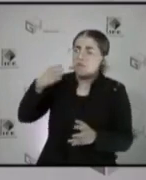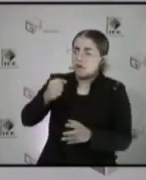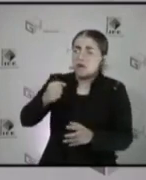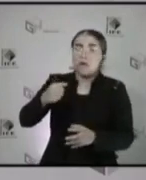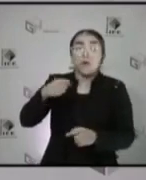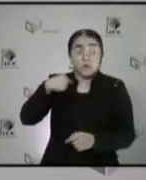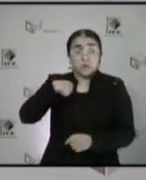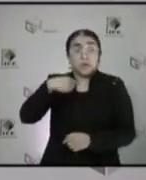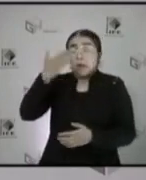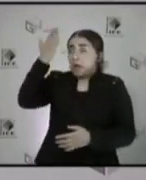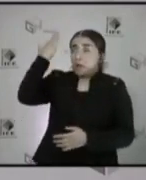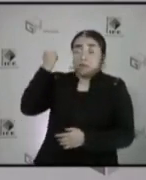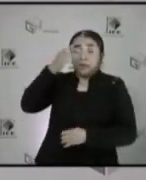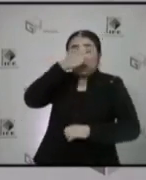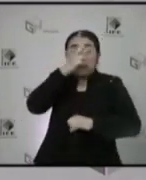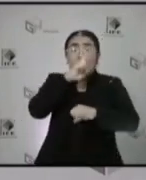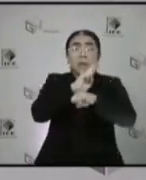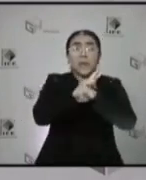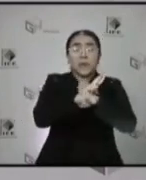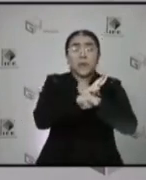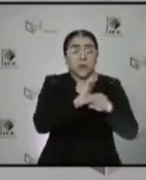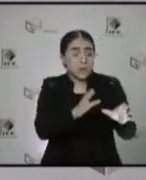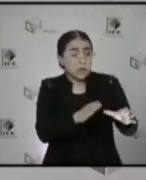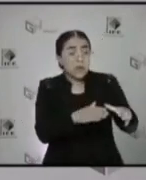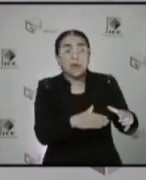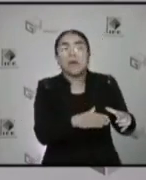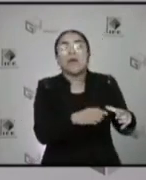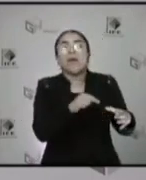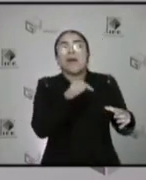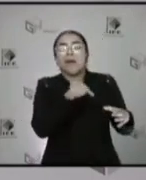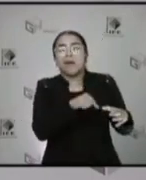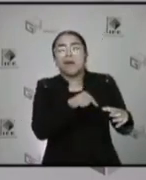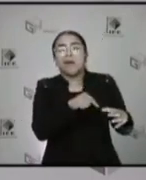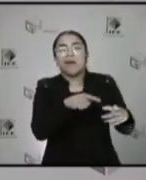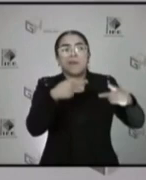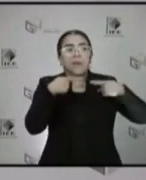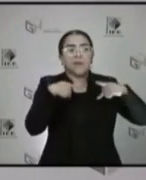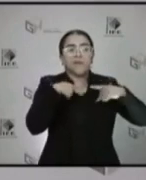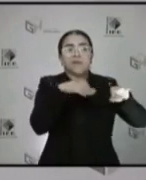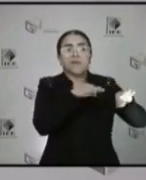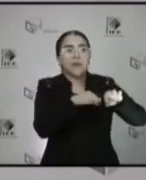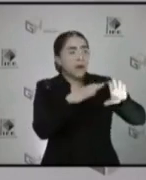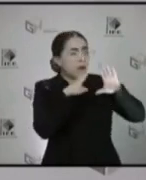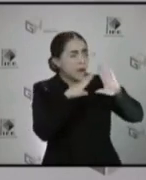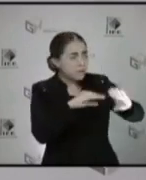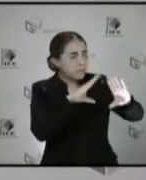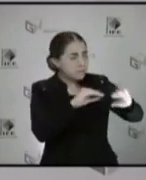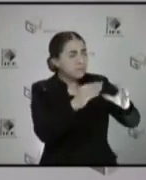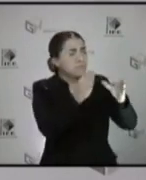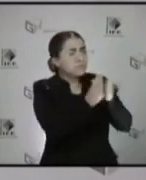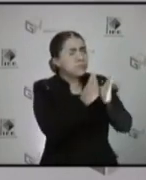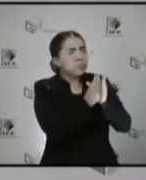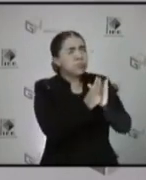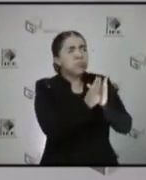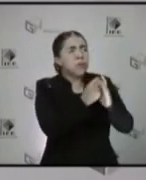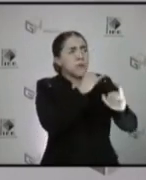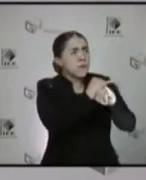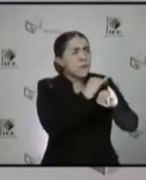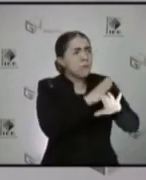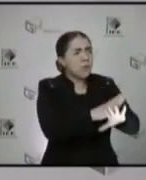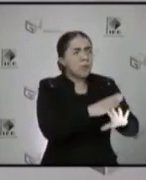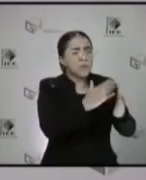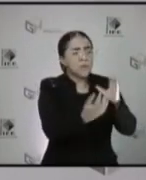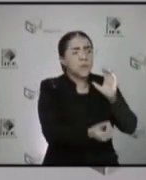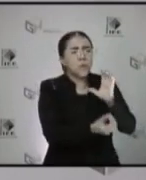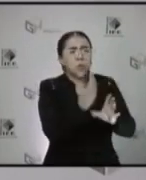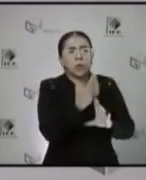siendo directora de área. ¿Qué se va a hacer con todo el personal? Capacitarlo, actualizarlo, darle acceso